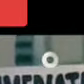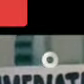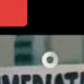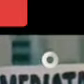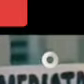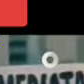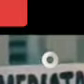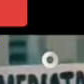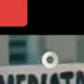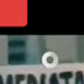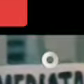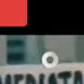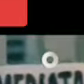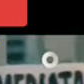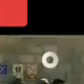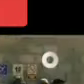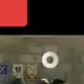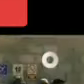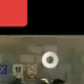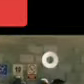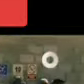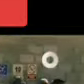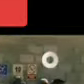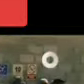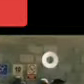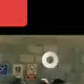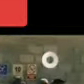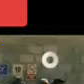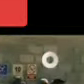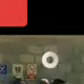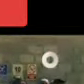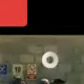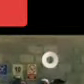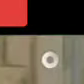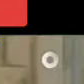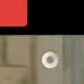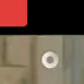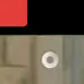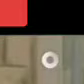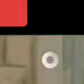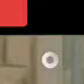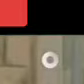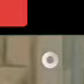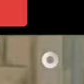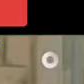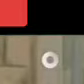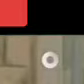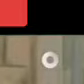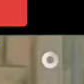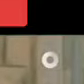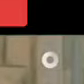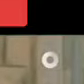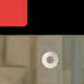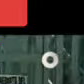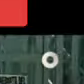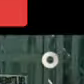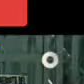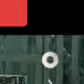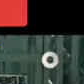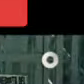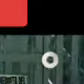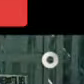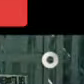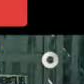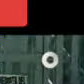2021. Exigieron pagos por la limpieza de sus terrenos, el uso de suelo para el cableado de los aerogeneradores